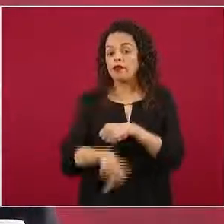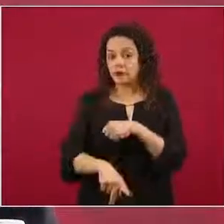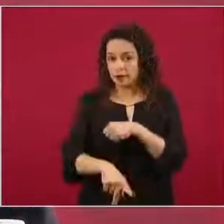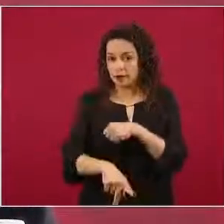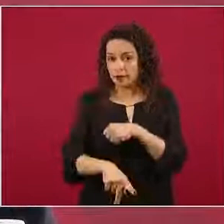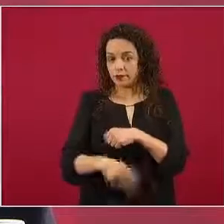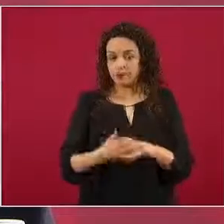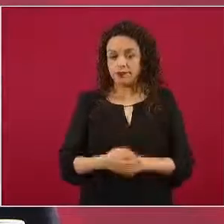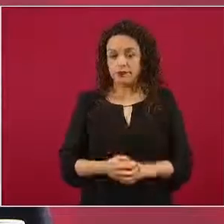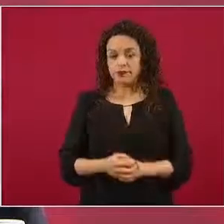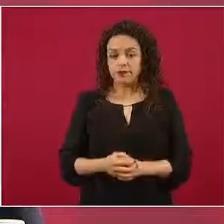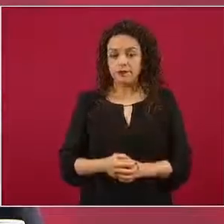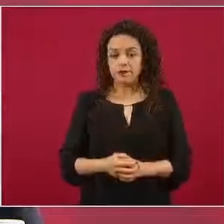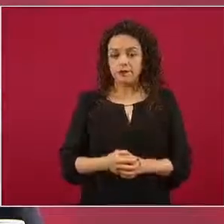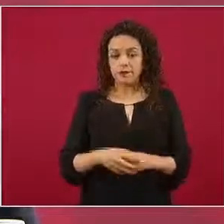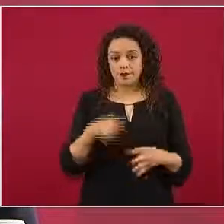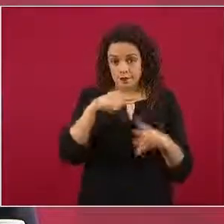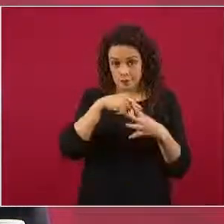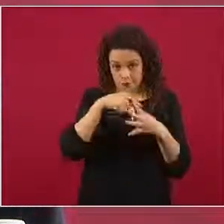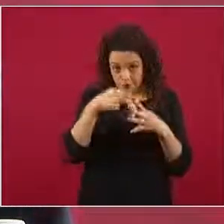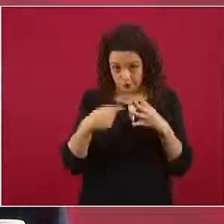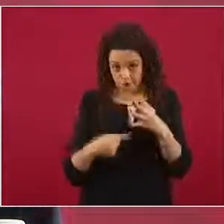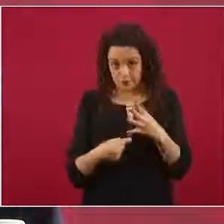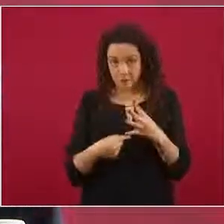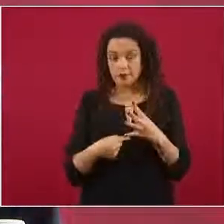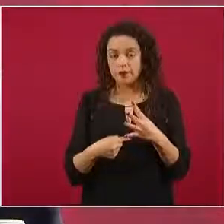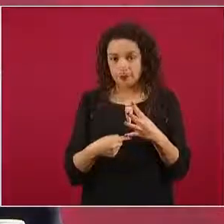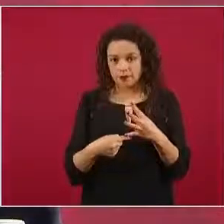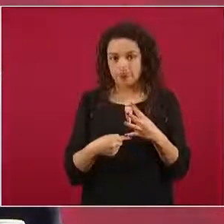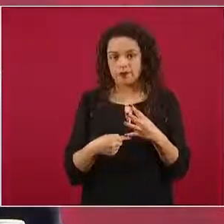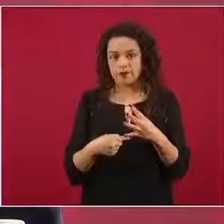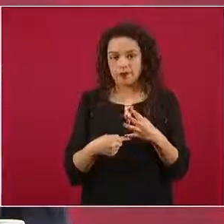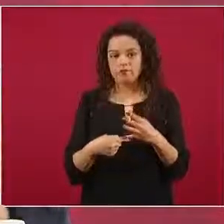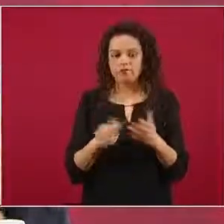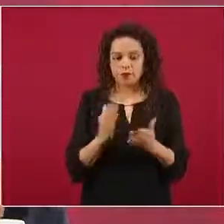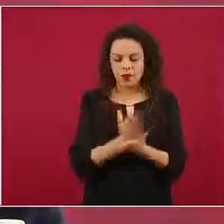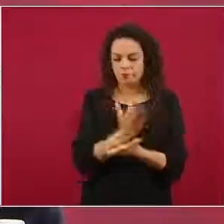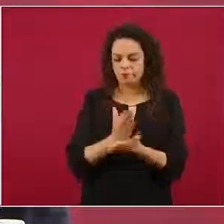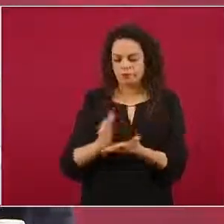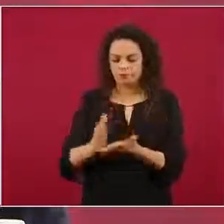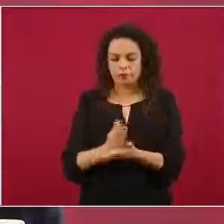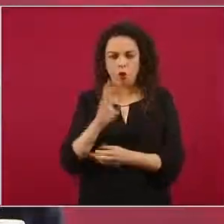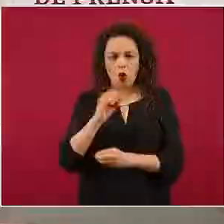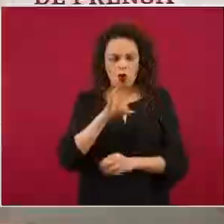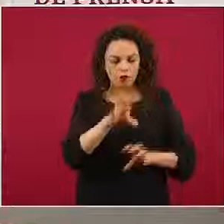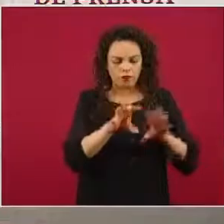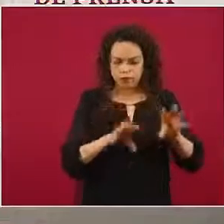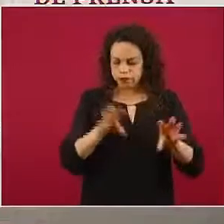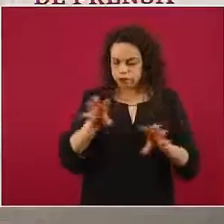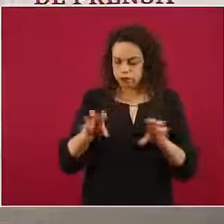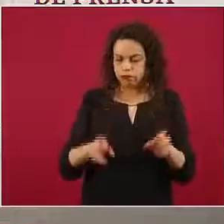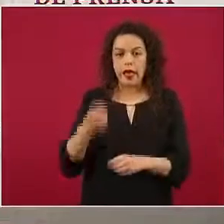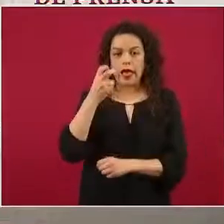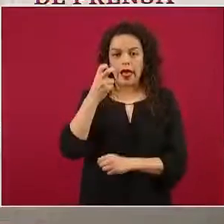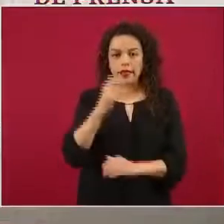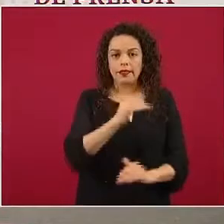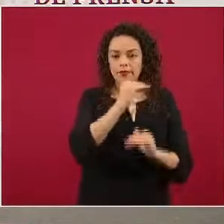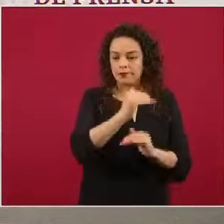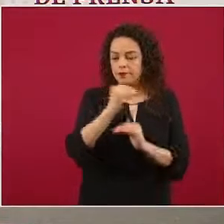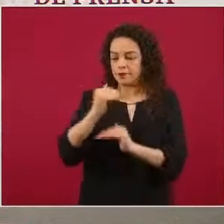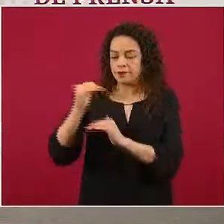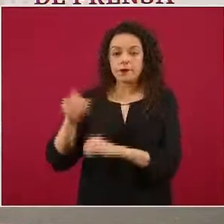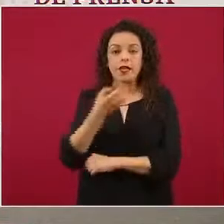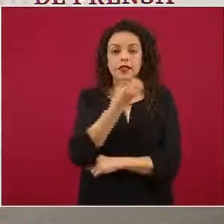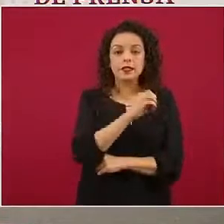niveles de riesgo están, digamos que, repartidos o acomodados precisamente entre esa escala del 0 al